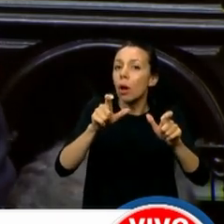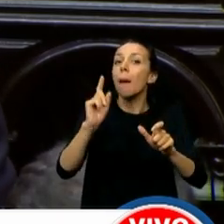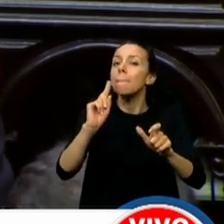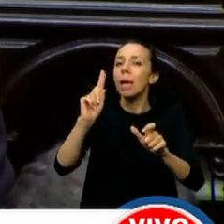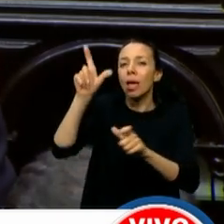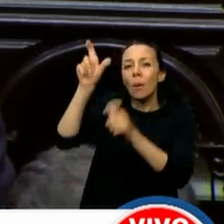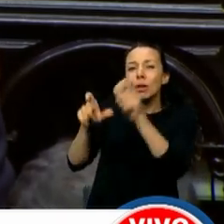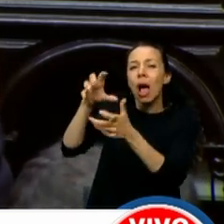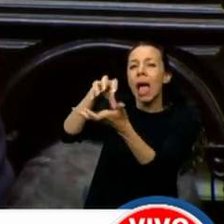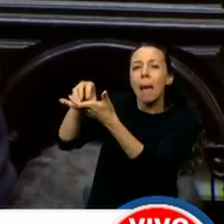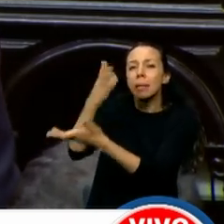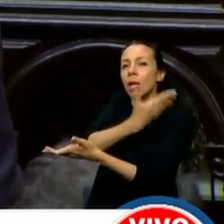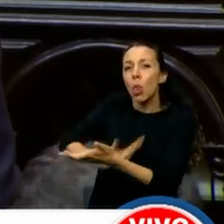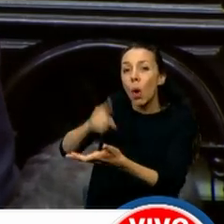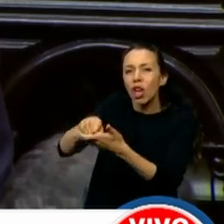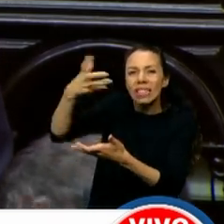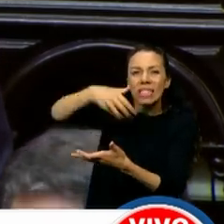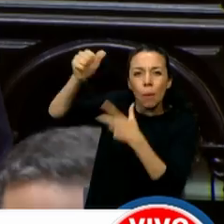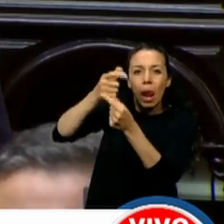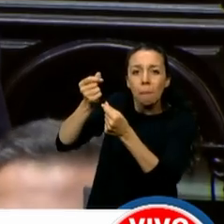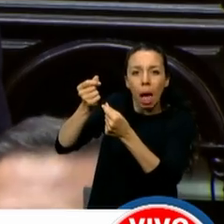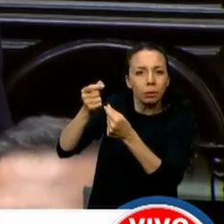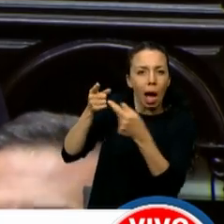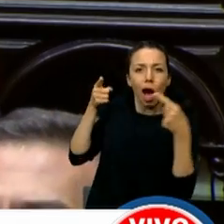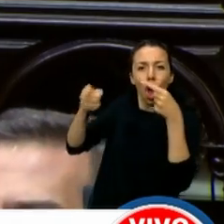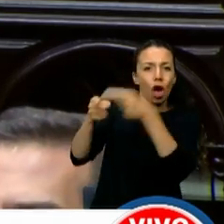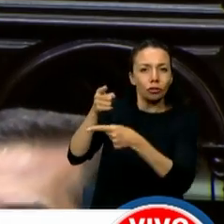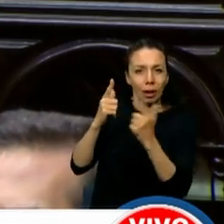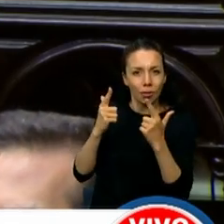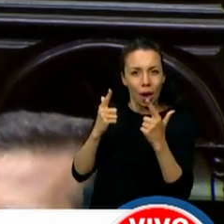se llevó toda esa plata fuera de la argentina señor presidente